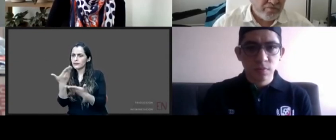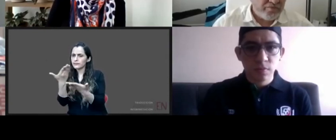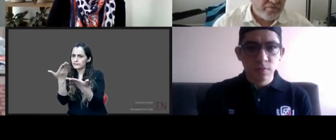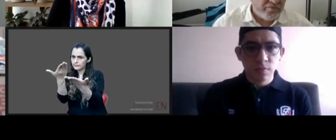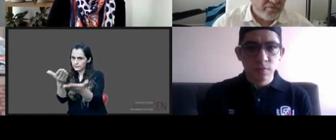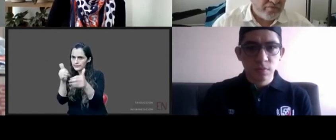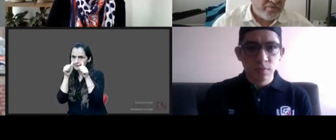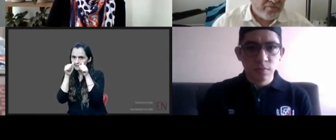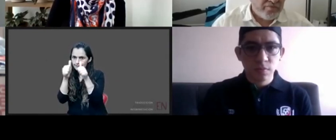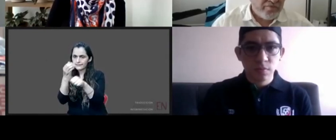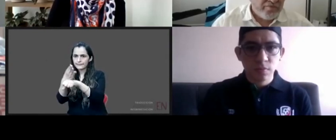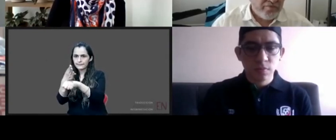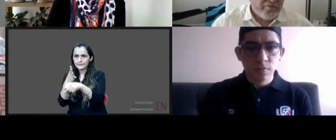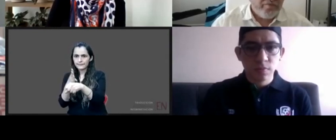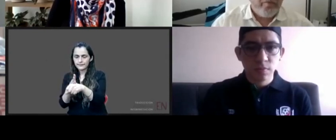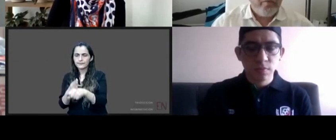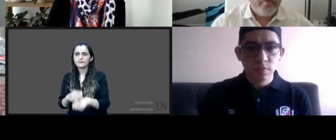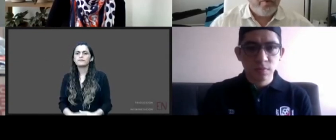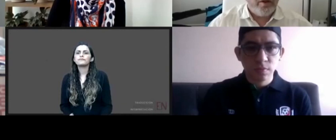Boris.